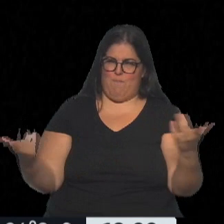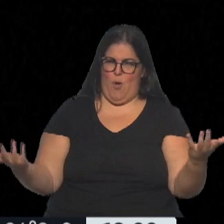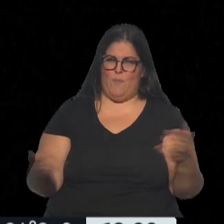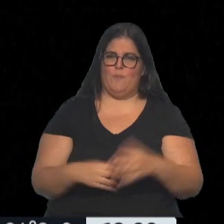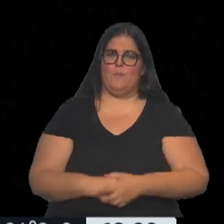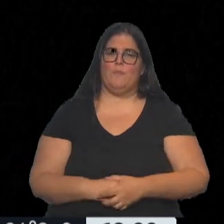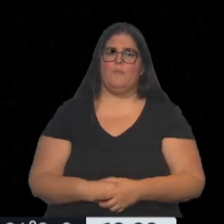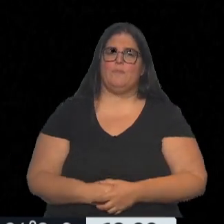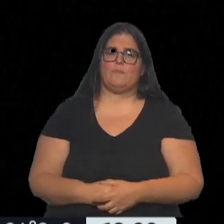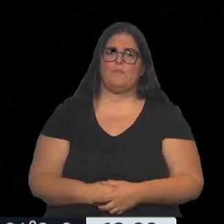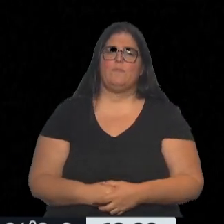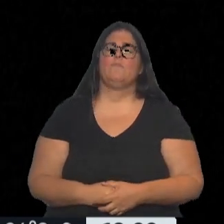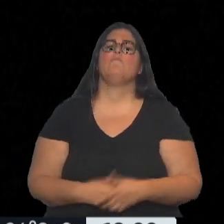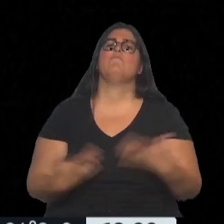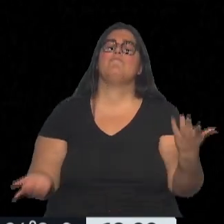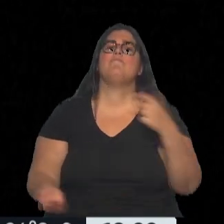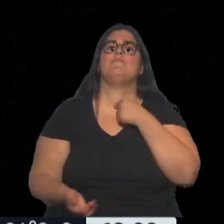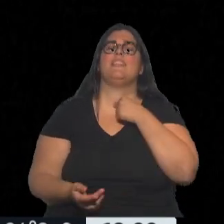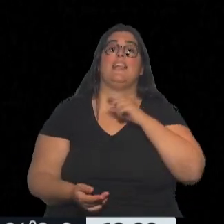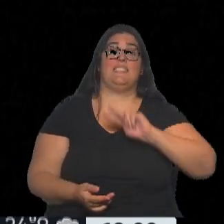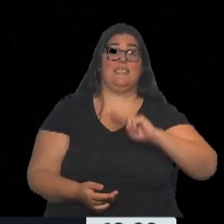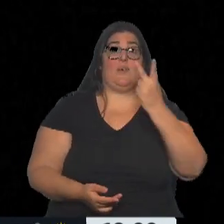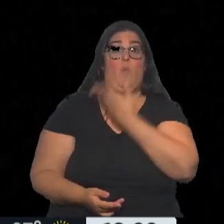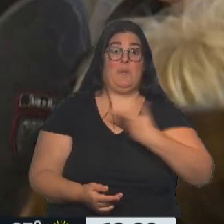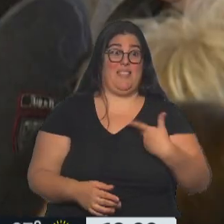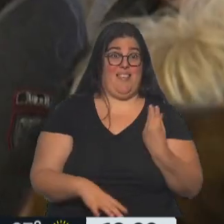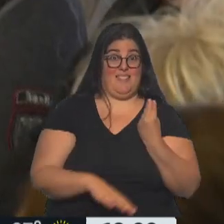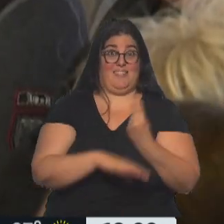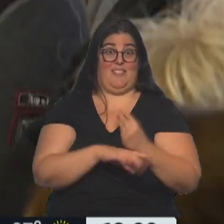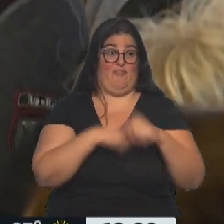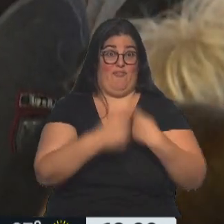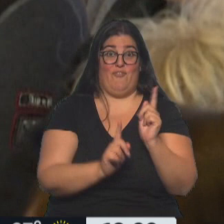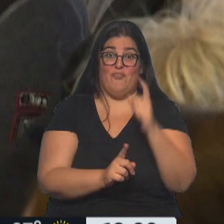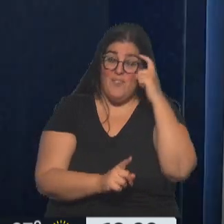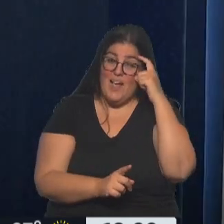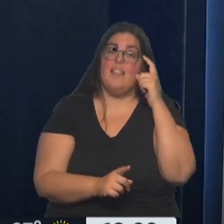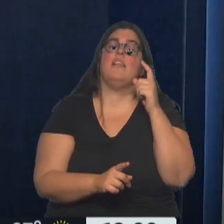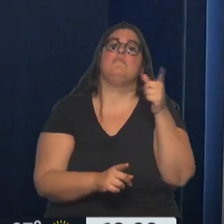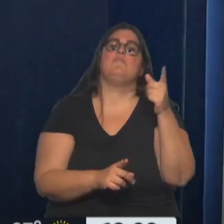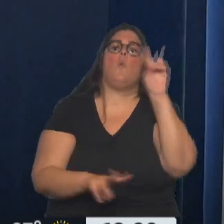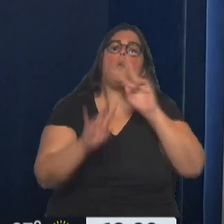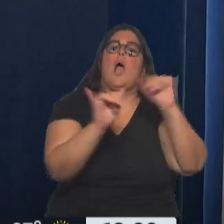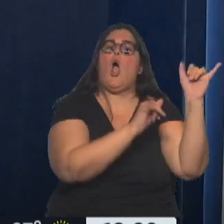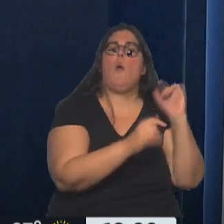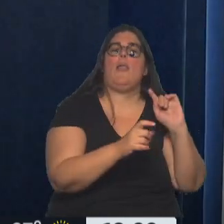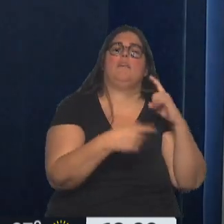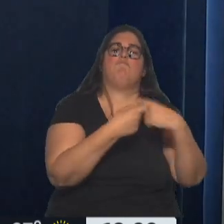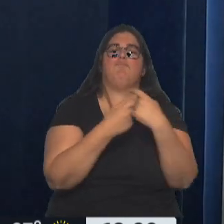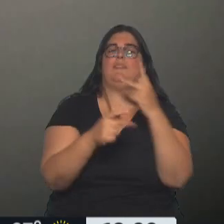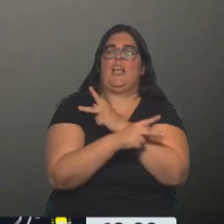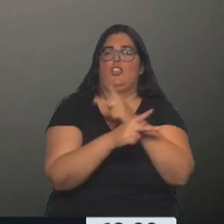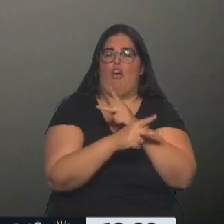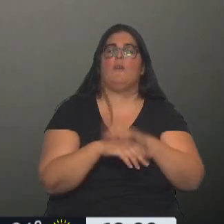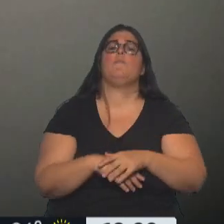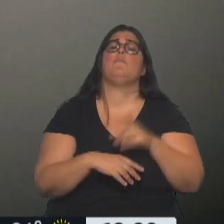show? Para alcanzar un segundo mandato en los comicios de noviembre, situación que obligó al vocero de Seguridad Nacional, John